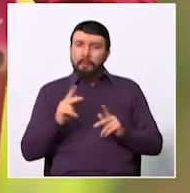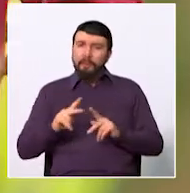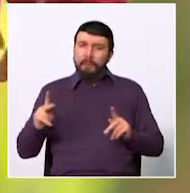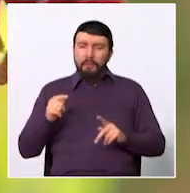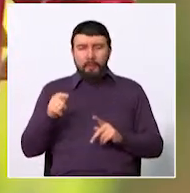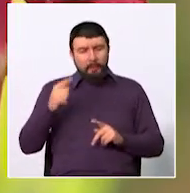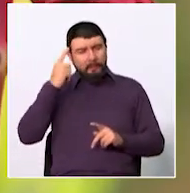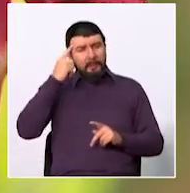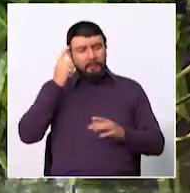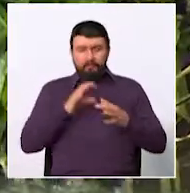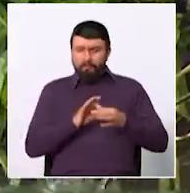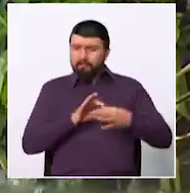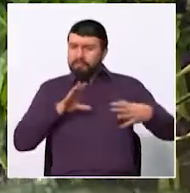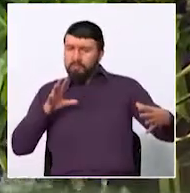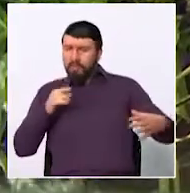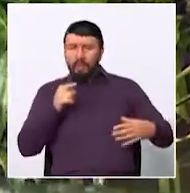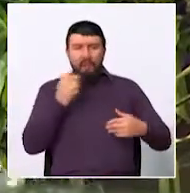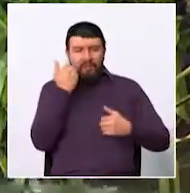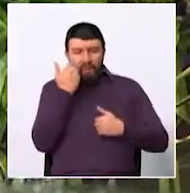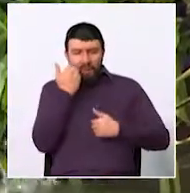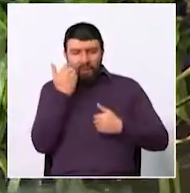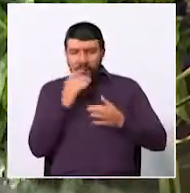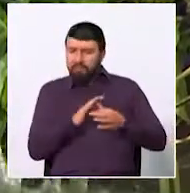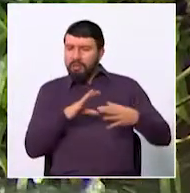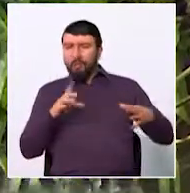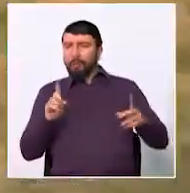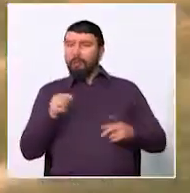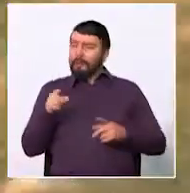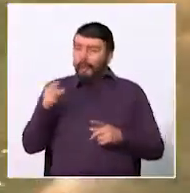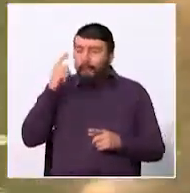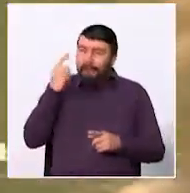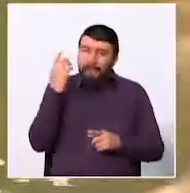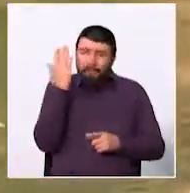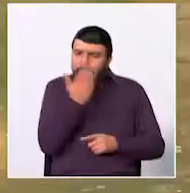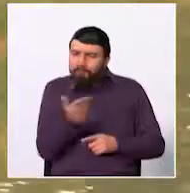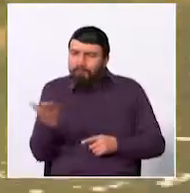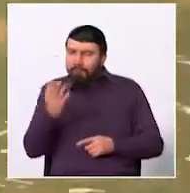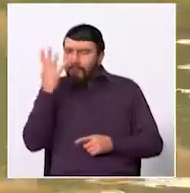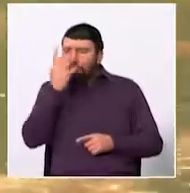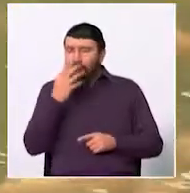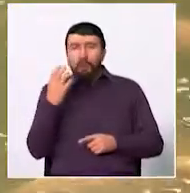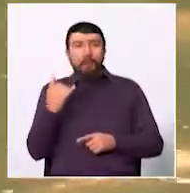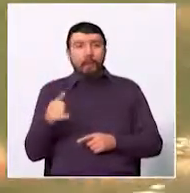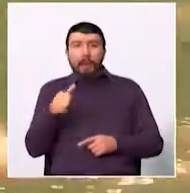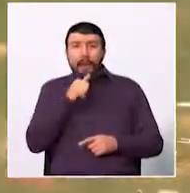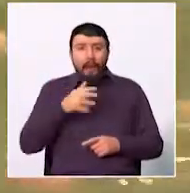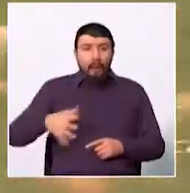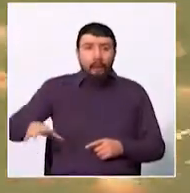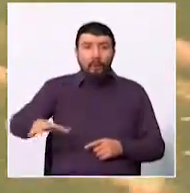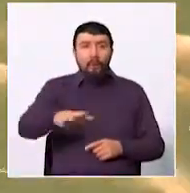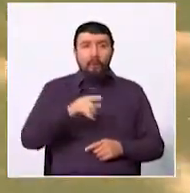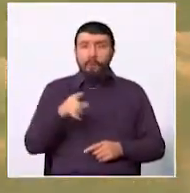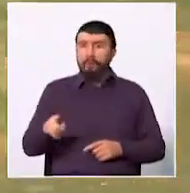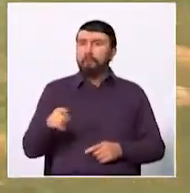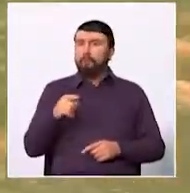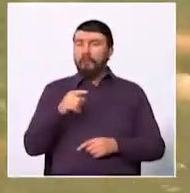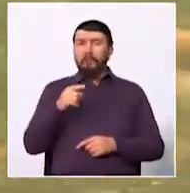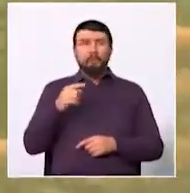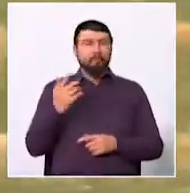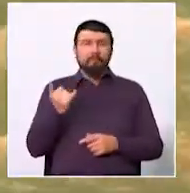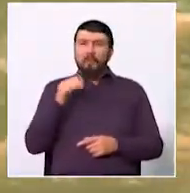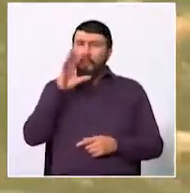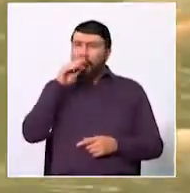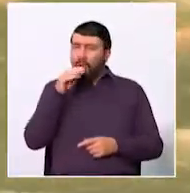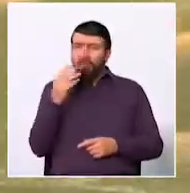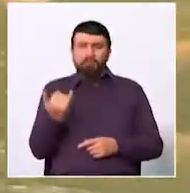en otras cosas los pájaros los lagos es algo realmente pensando en